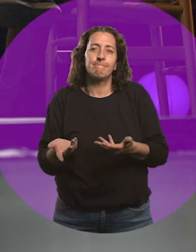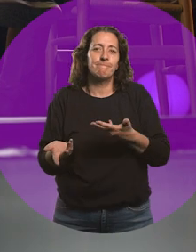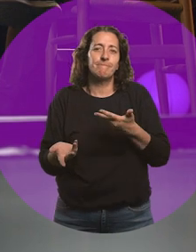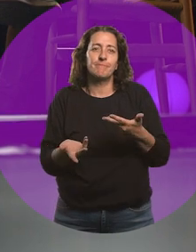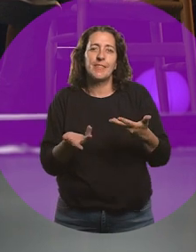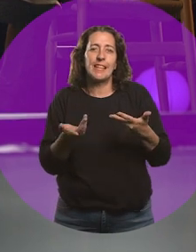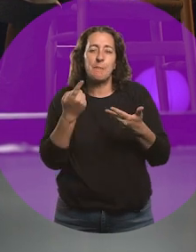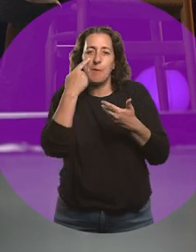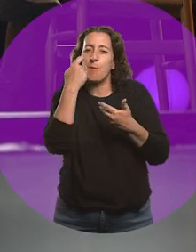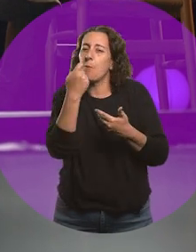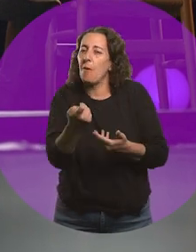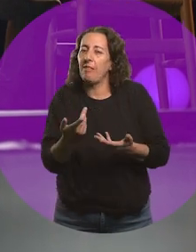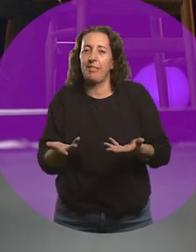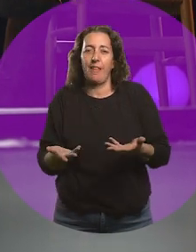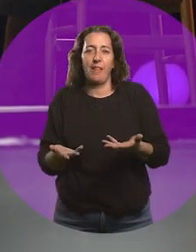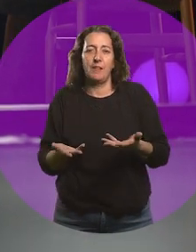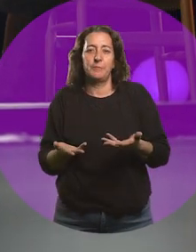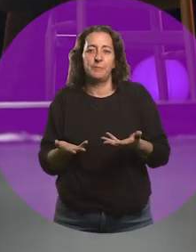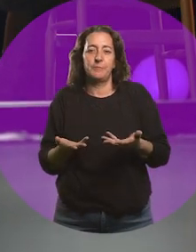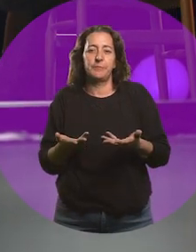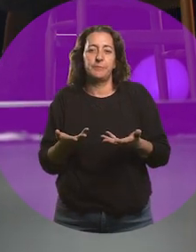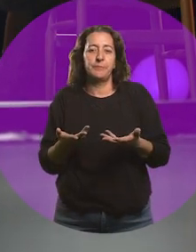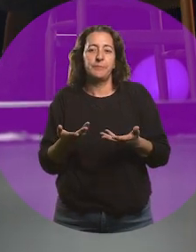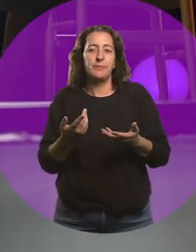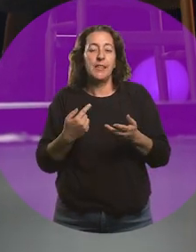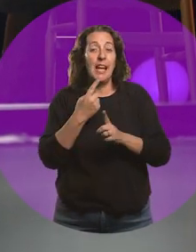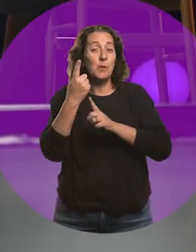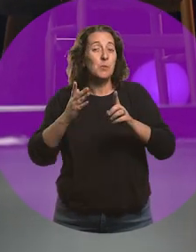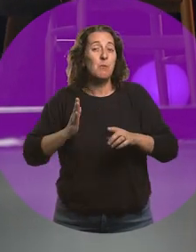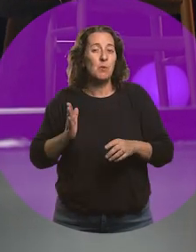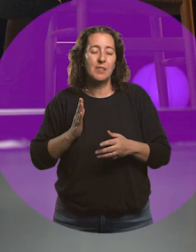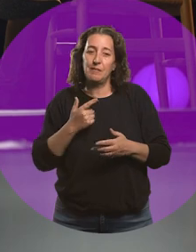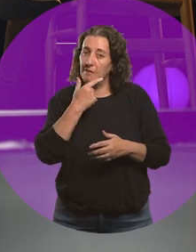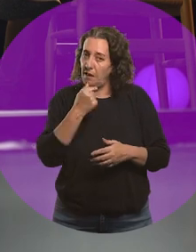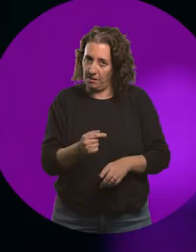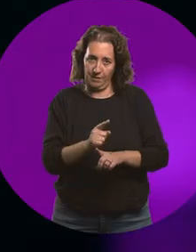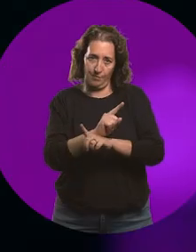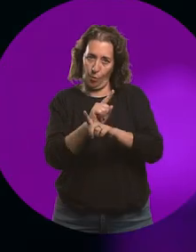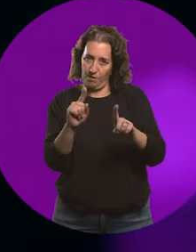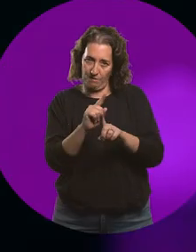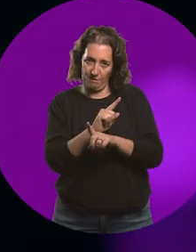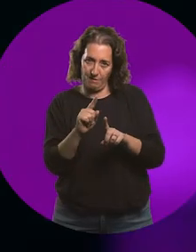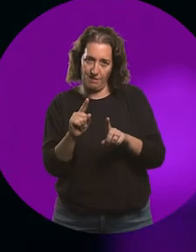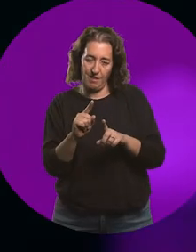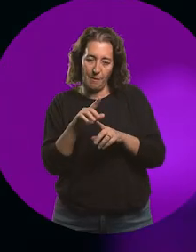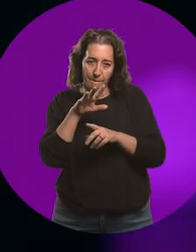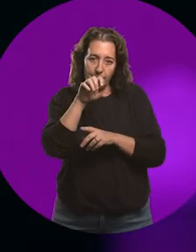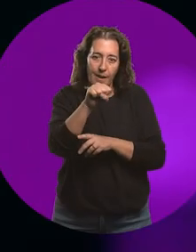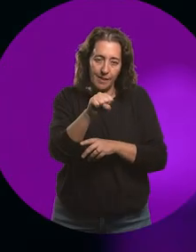dándome cuenta de que para muchas no es tan fácil llegar a ciertos lugares